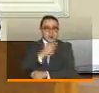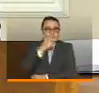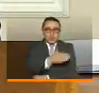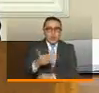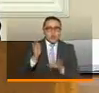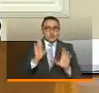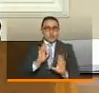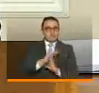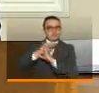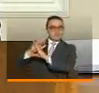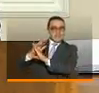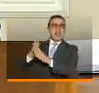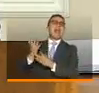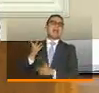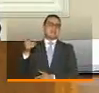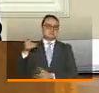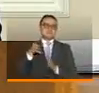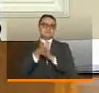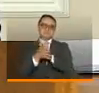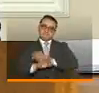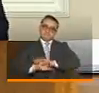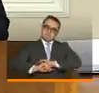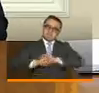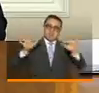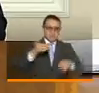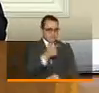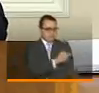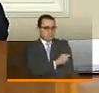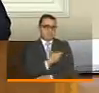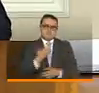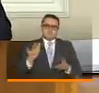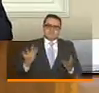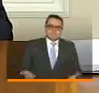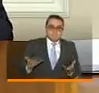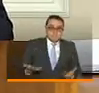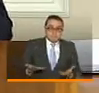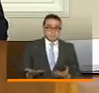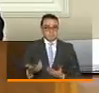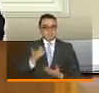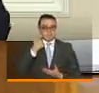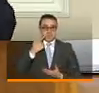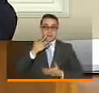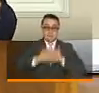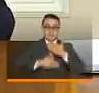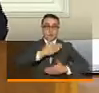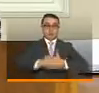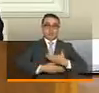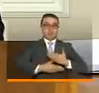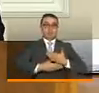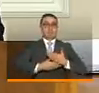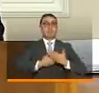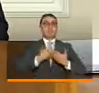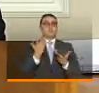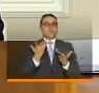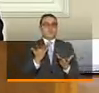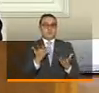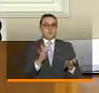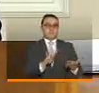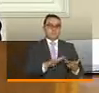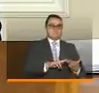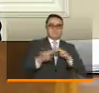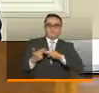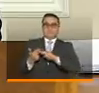didáctica en qué consiste la ruta de la vacunación. Si nosotros vemos este proceso y también lo extrapolamos a lo que será la vacunación